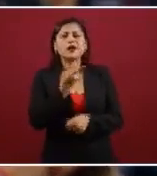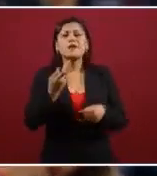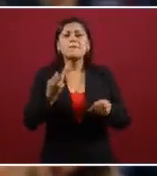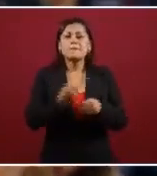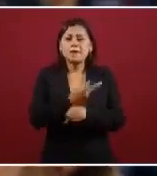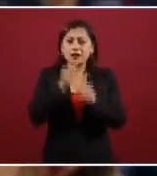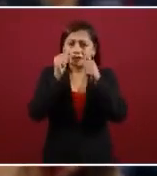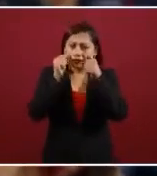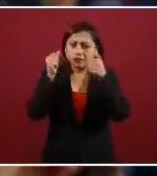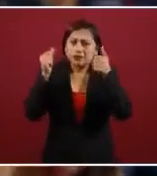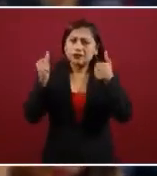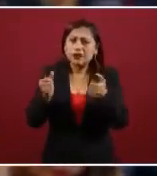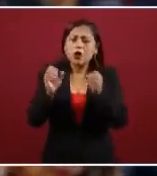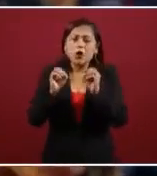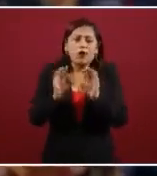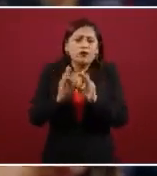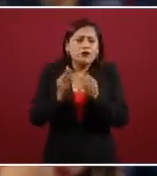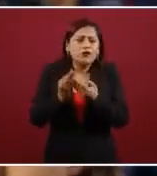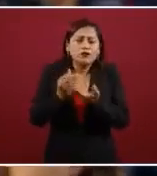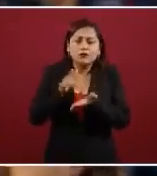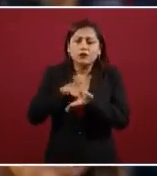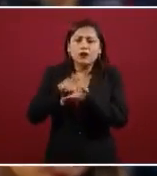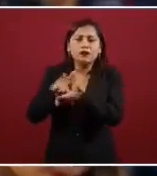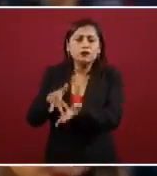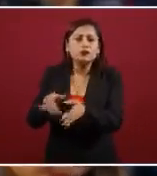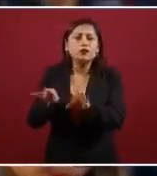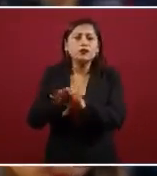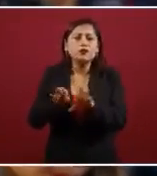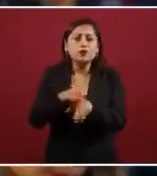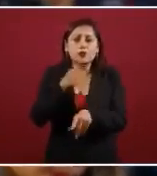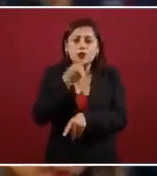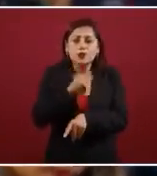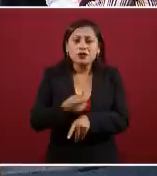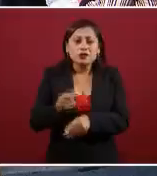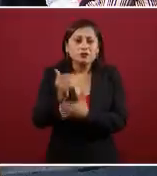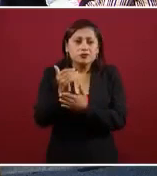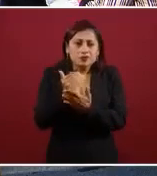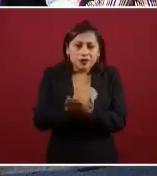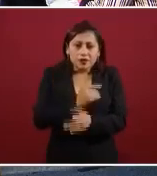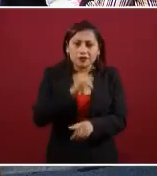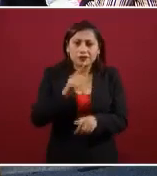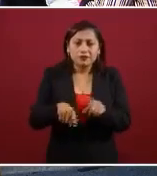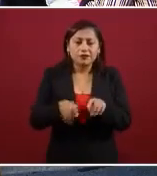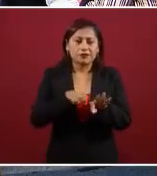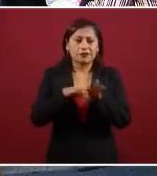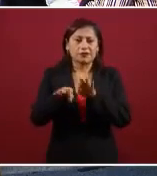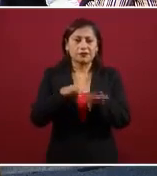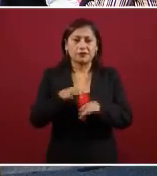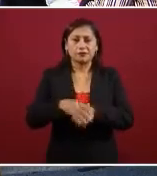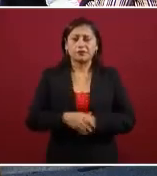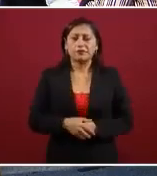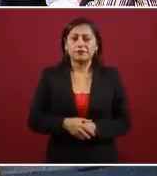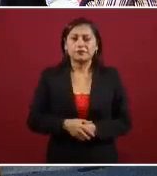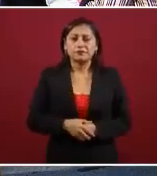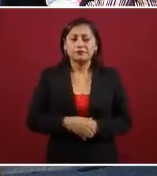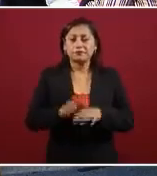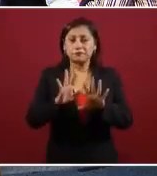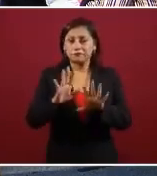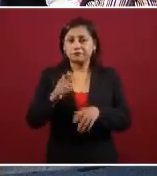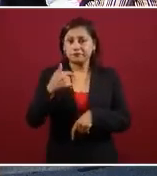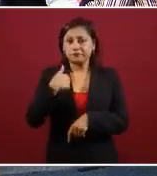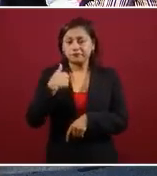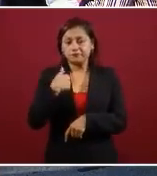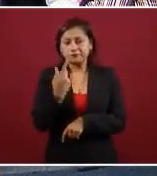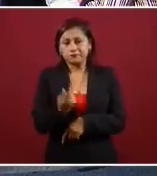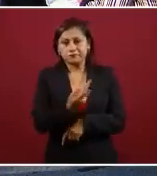tiene su gobierno para esta situación y bajar este rubro? Se lo pregunto porque por un lado hay tanta